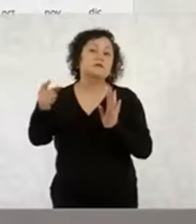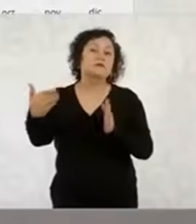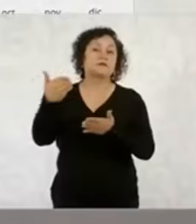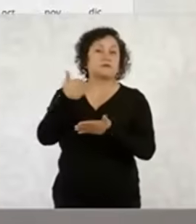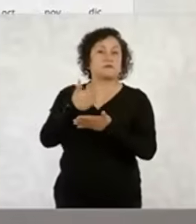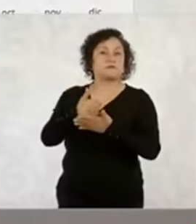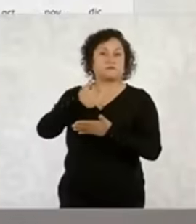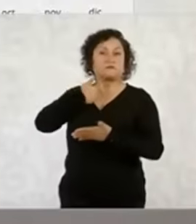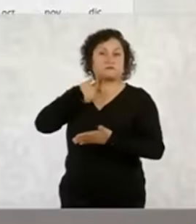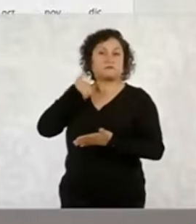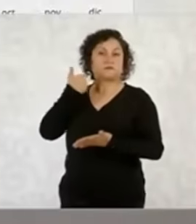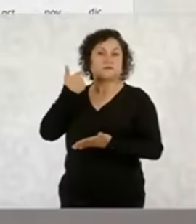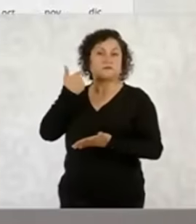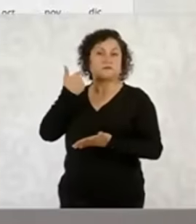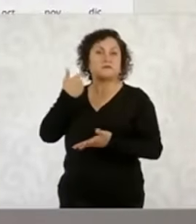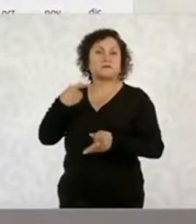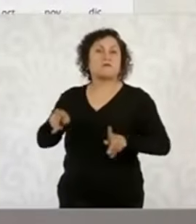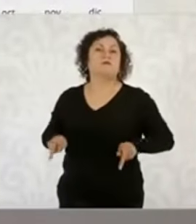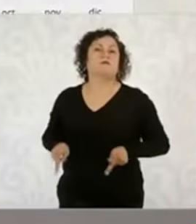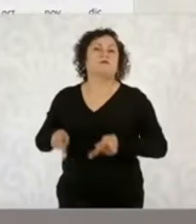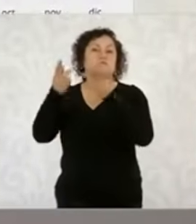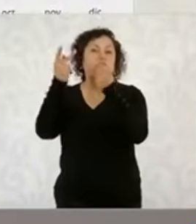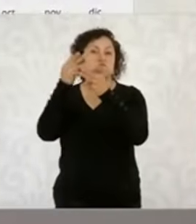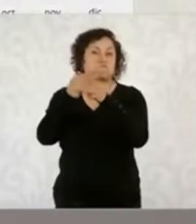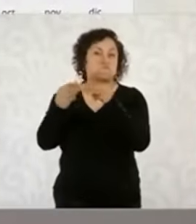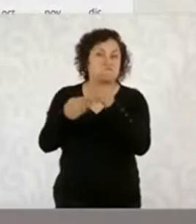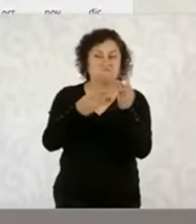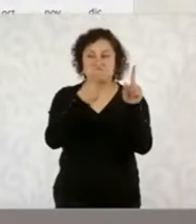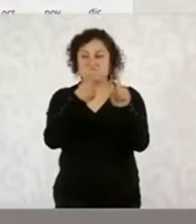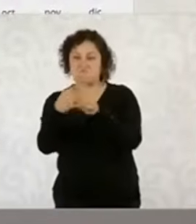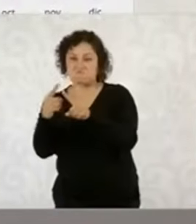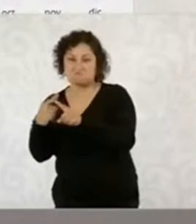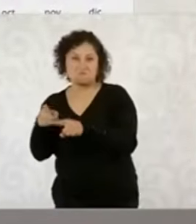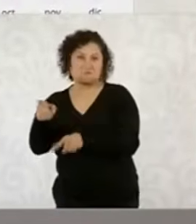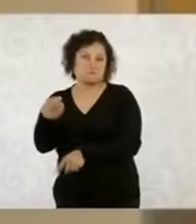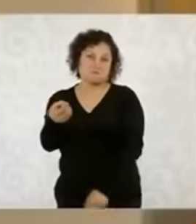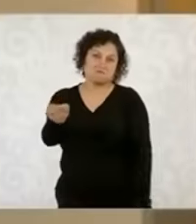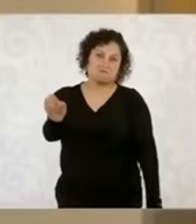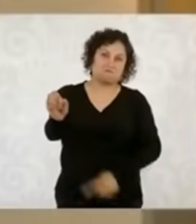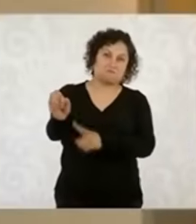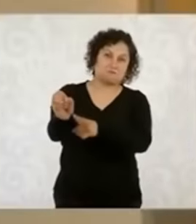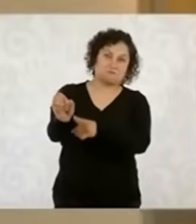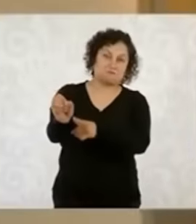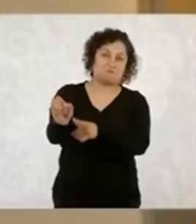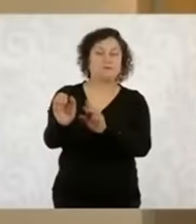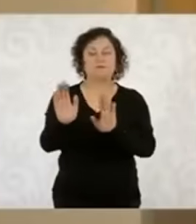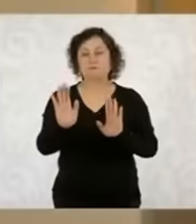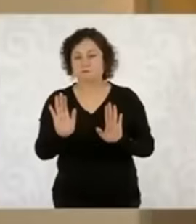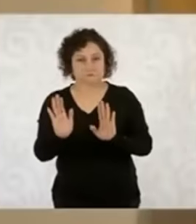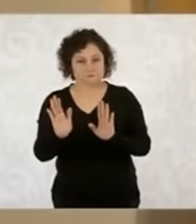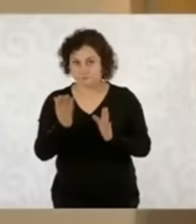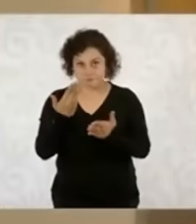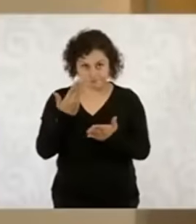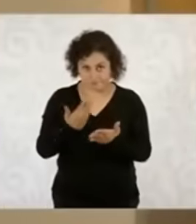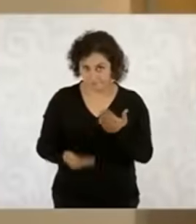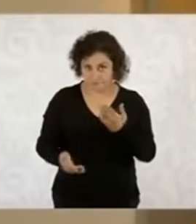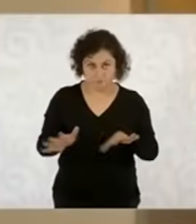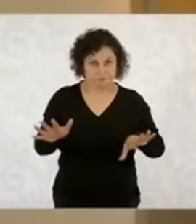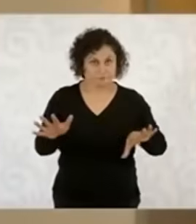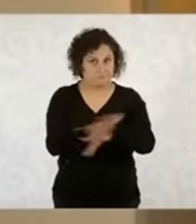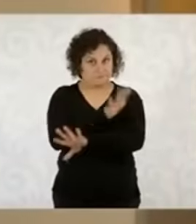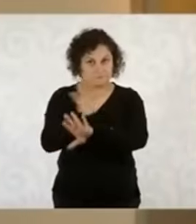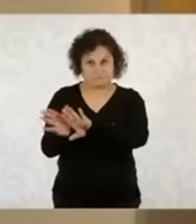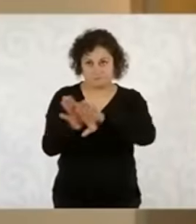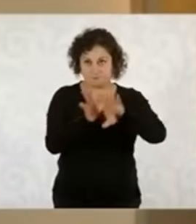materiales. Ahora el gran cambio es que el derechohabiente que tiene